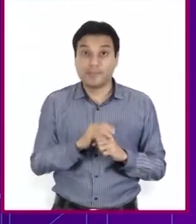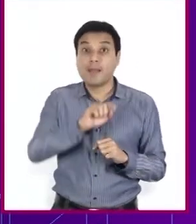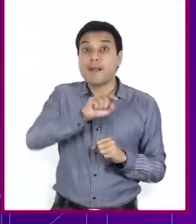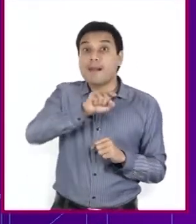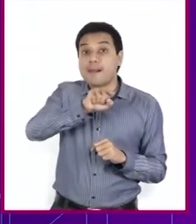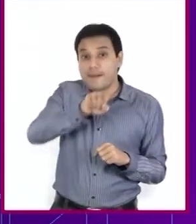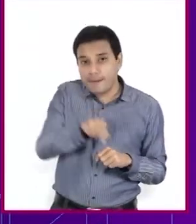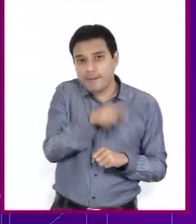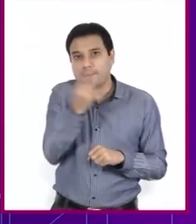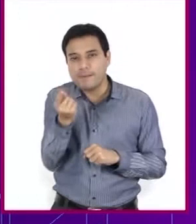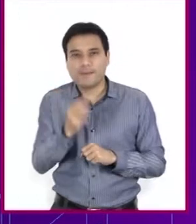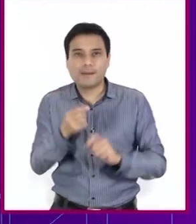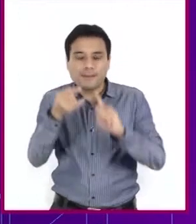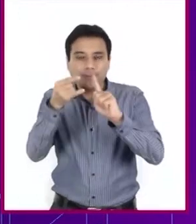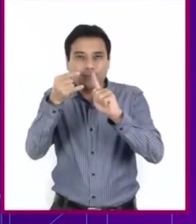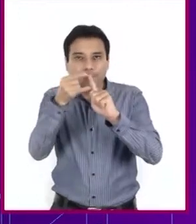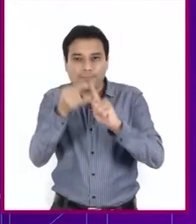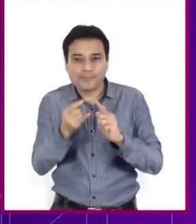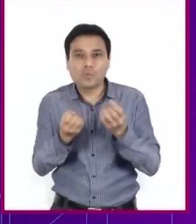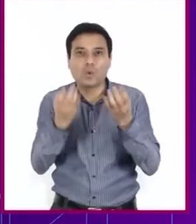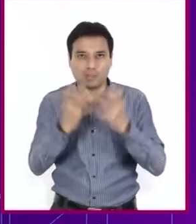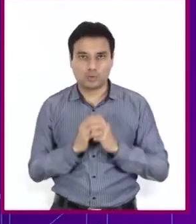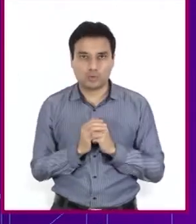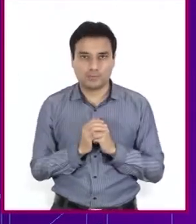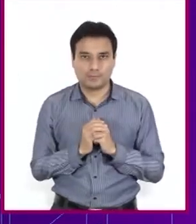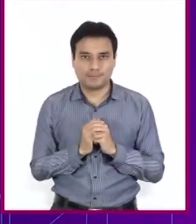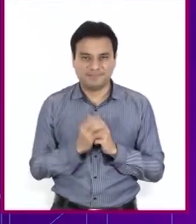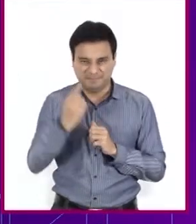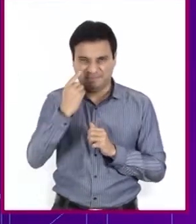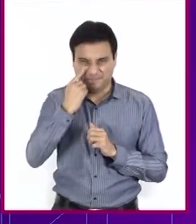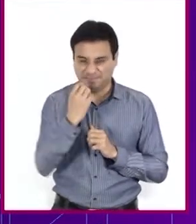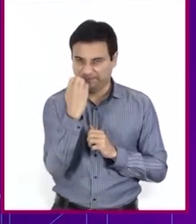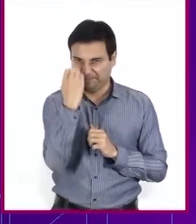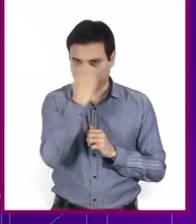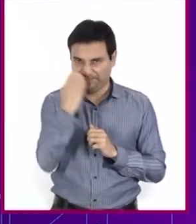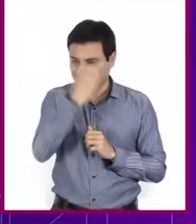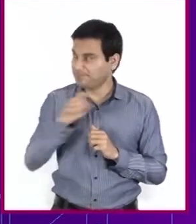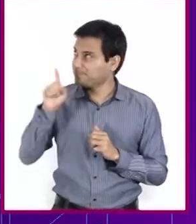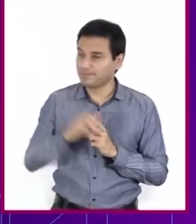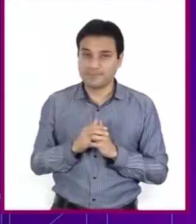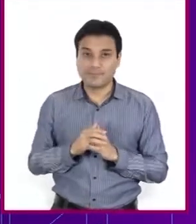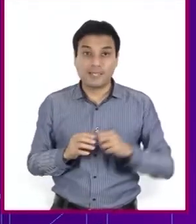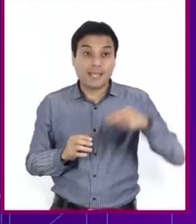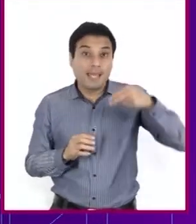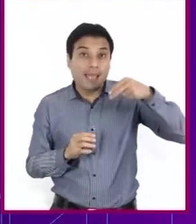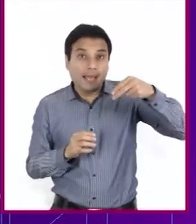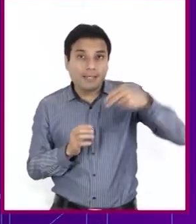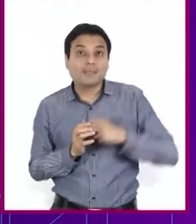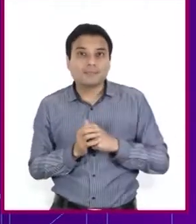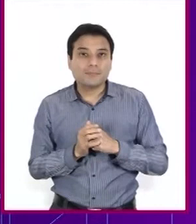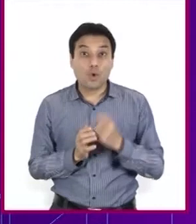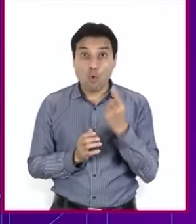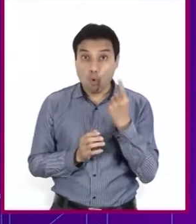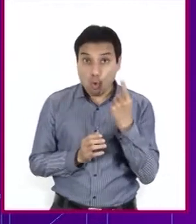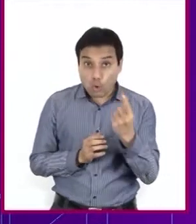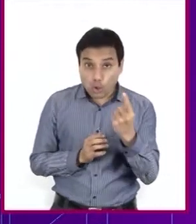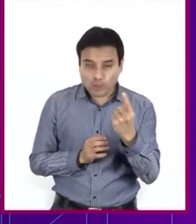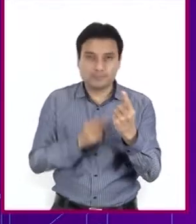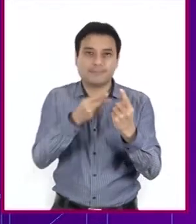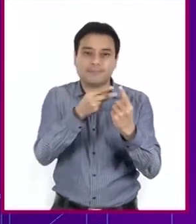de cubos de cada figura. Observemos que n igual a 1 corresponde a